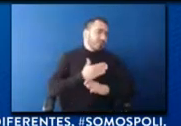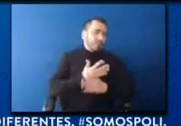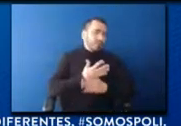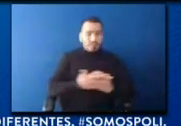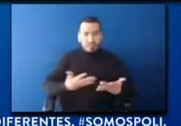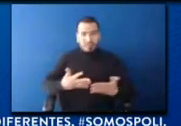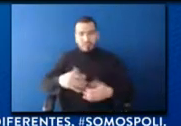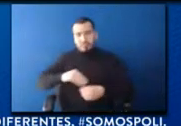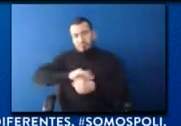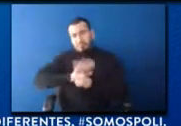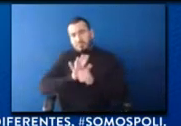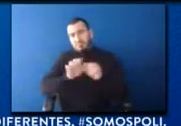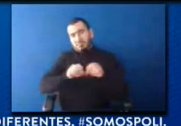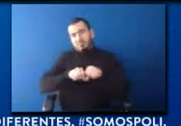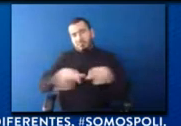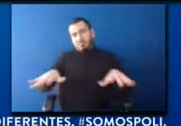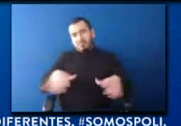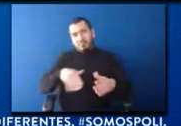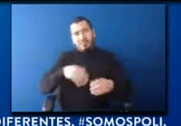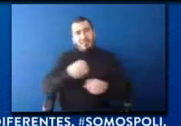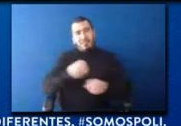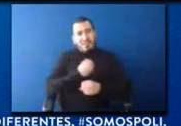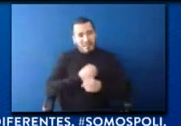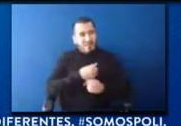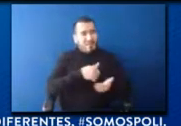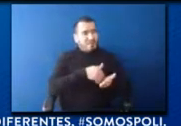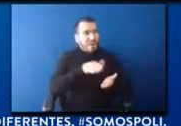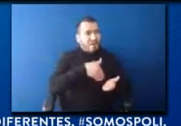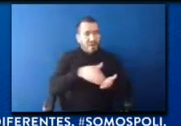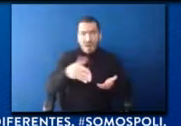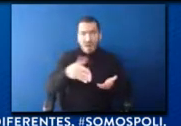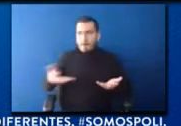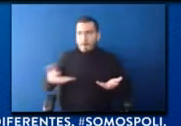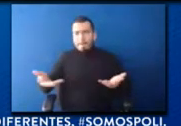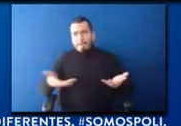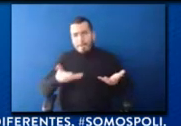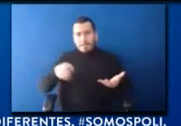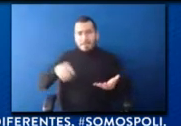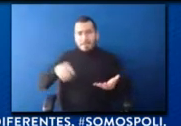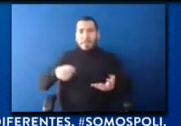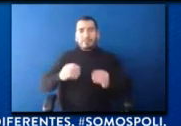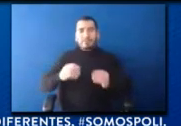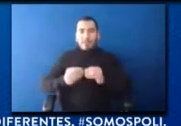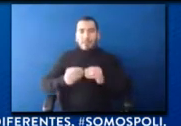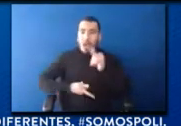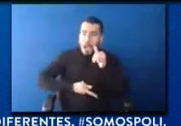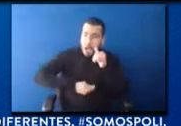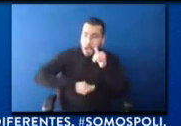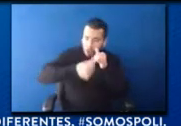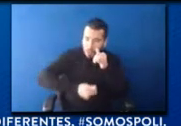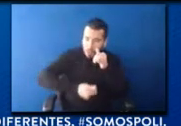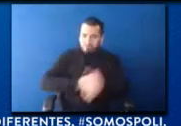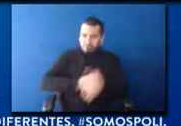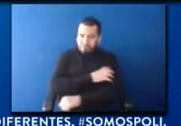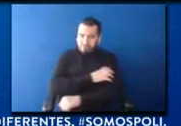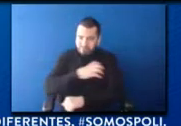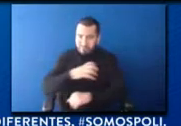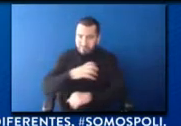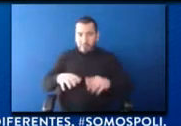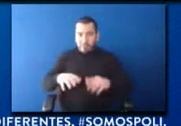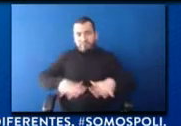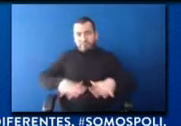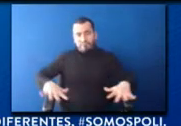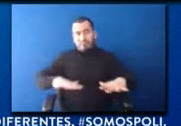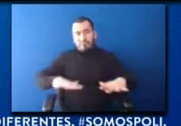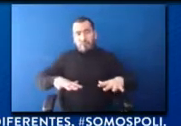el tema del desempleo y otras consideraciones. Entonces necesitamos empoderar una economía, necesitamos empoderar una población y necesitamos